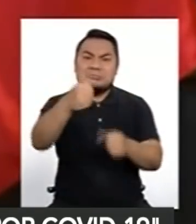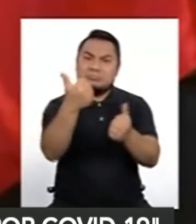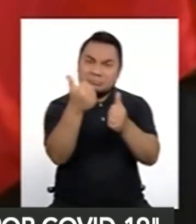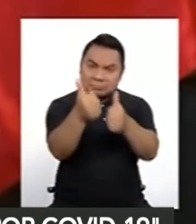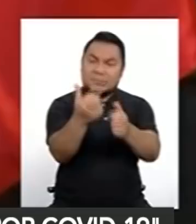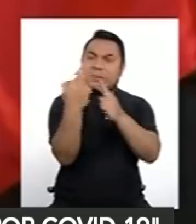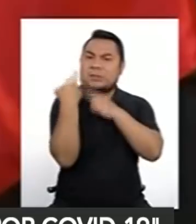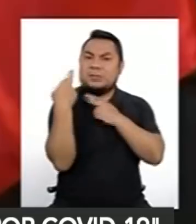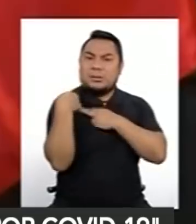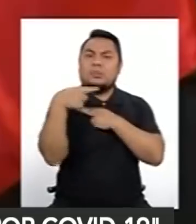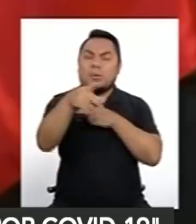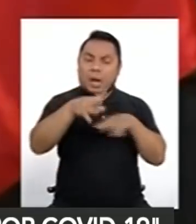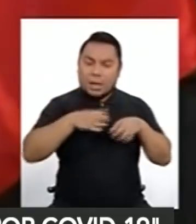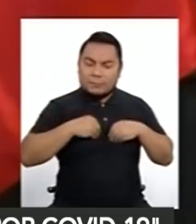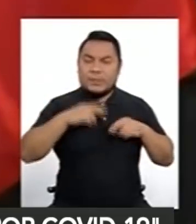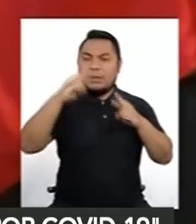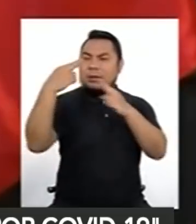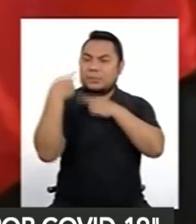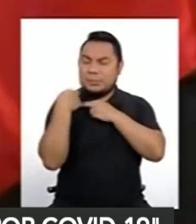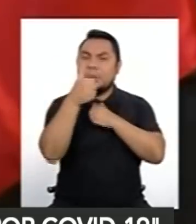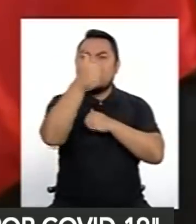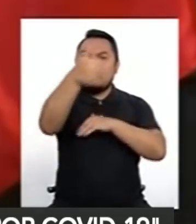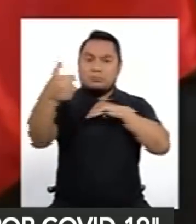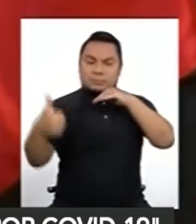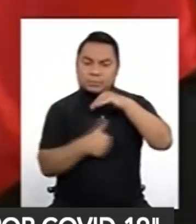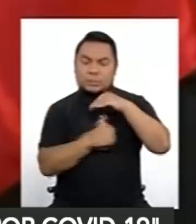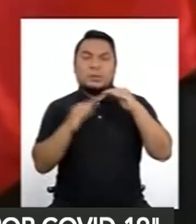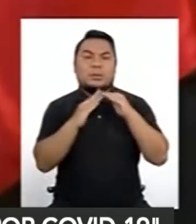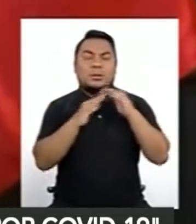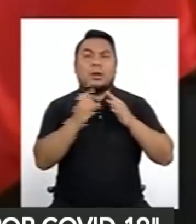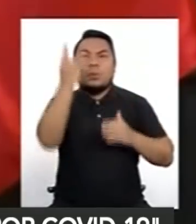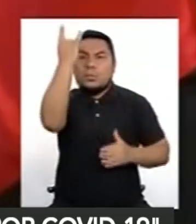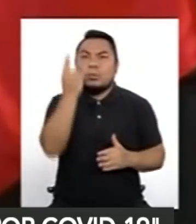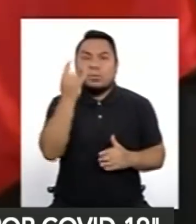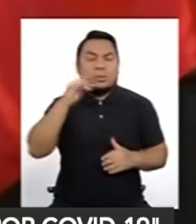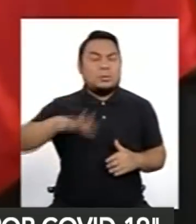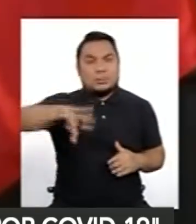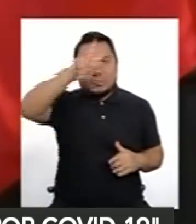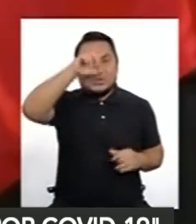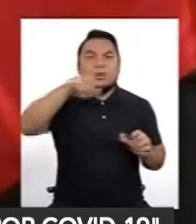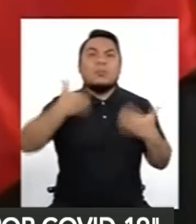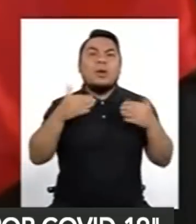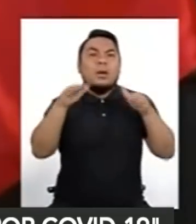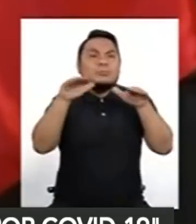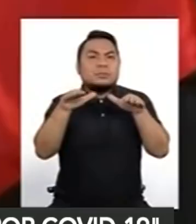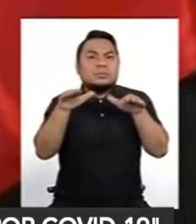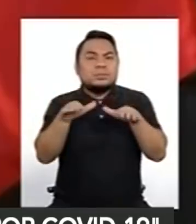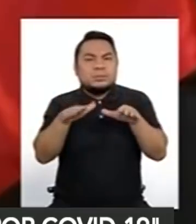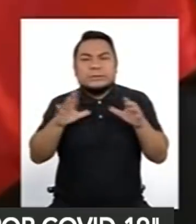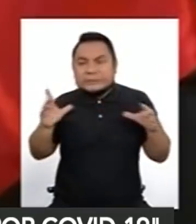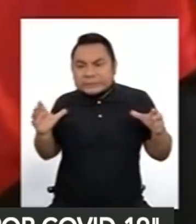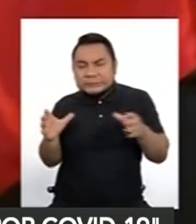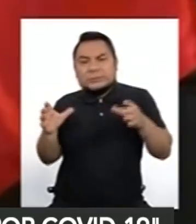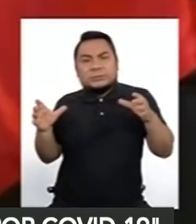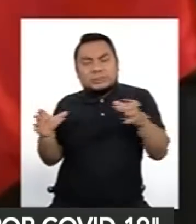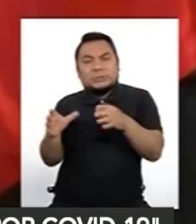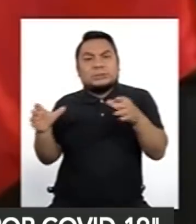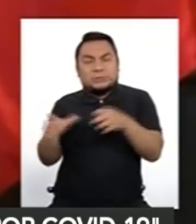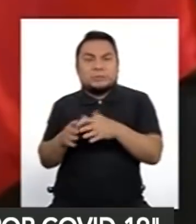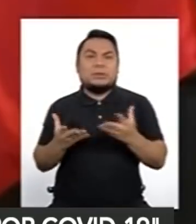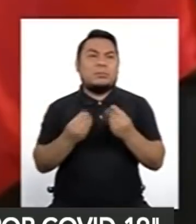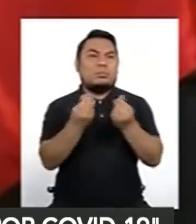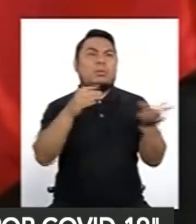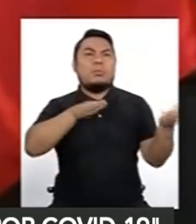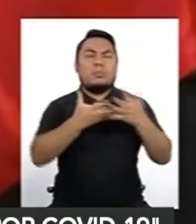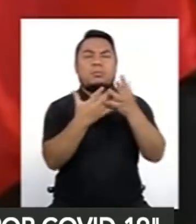han asumido con responsabilidad este estado de emergencia y han logrado reducir de manera significativa los